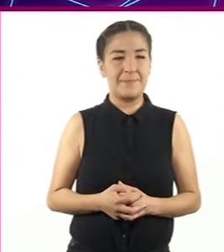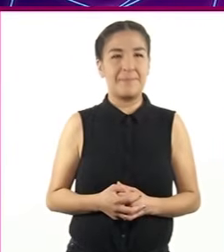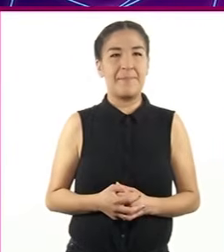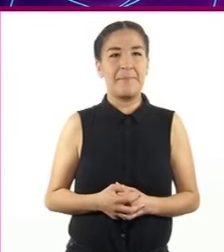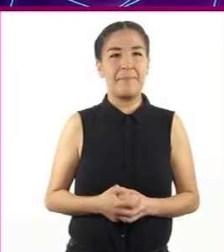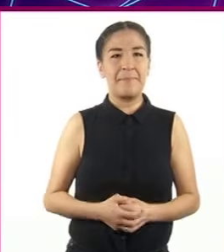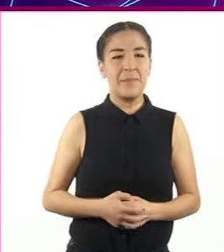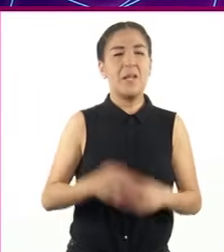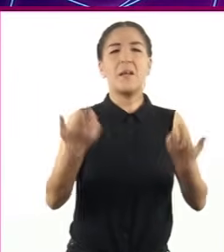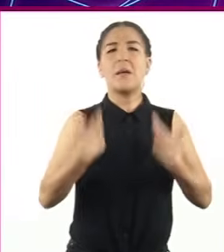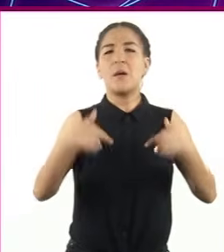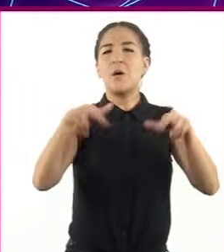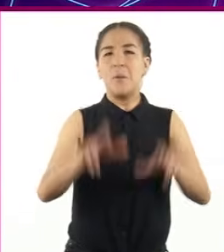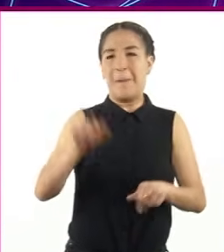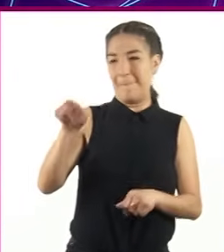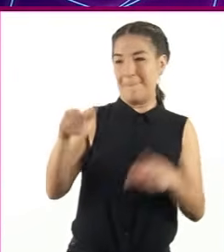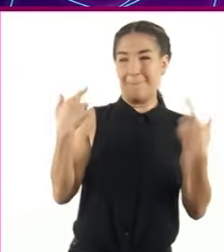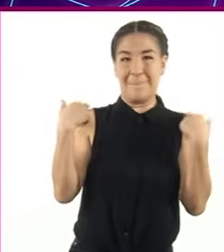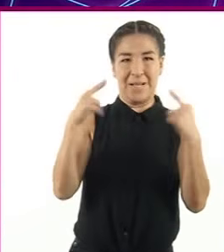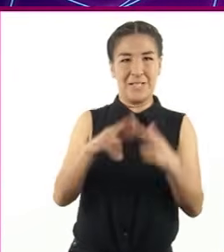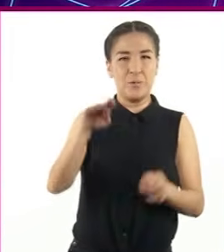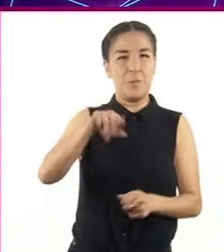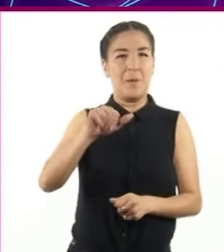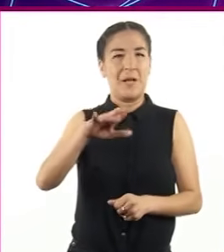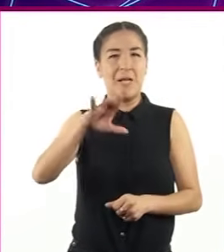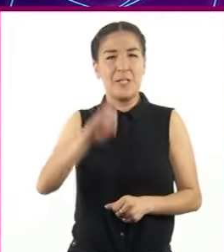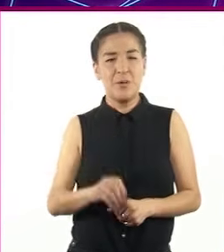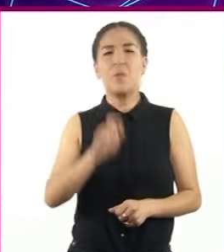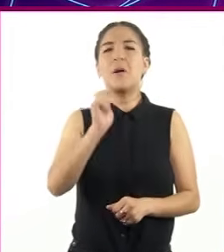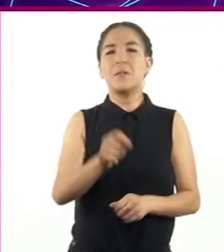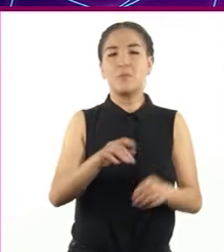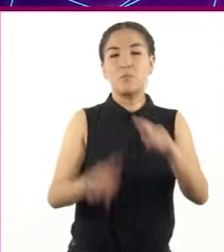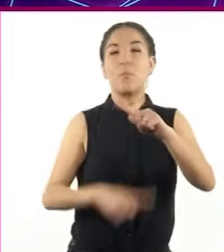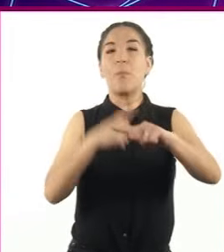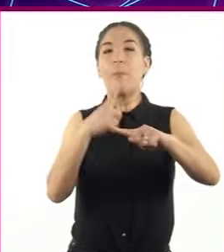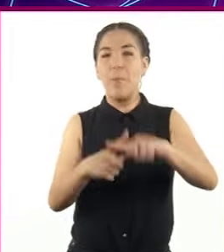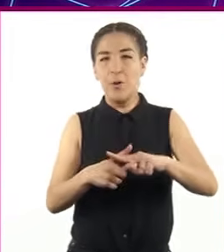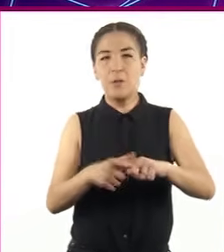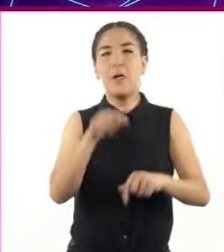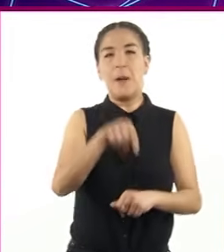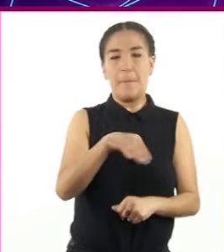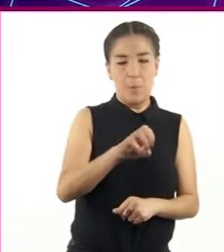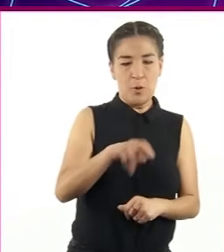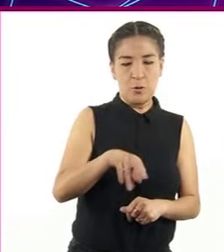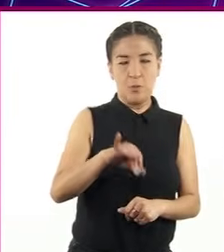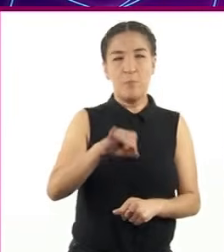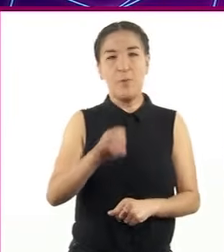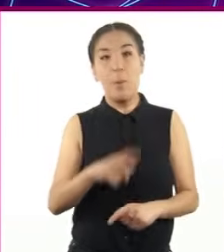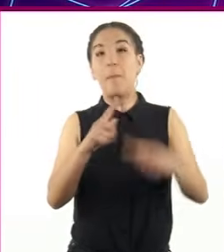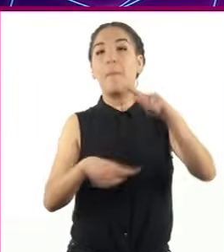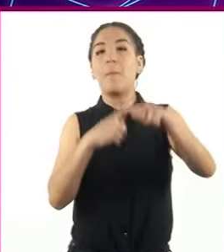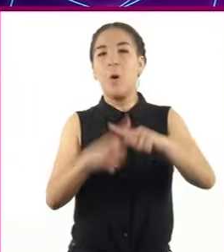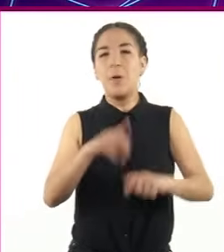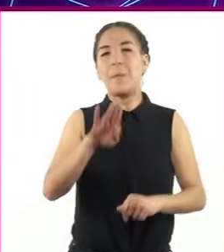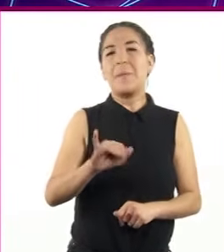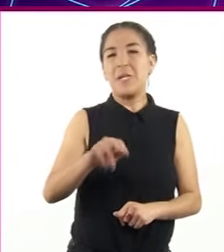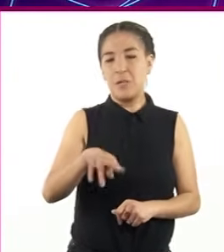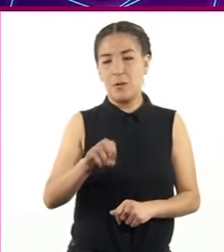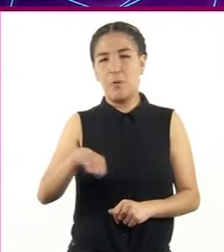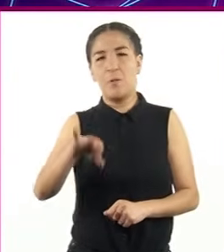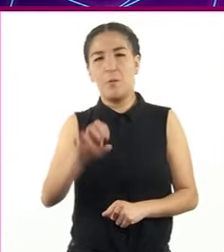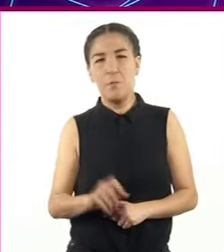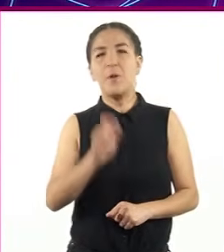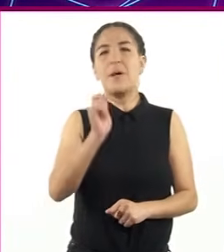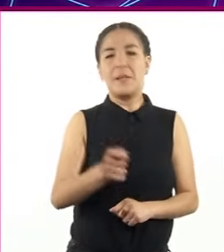La expresión que determinó el profesor Mario implica una multiplicación de monomio por binomio. En este caso, se